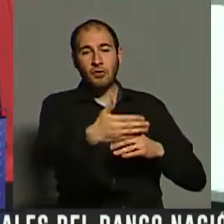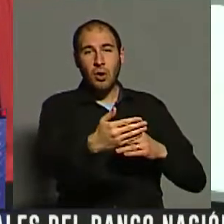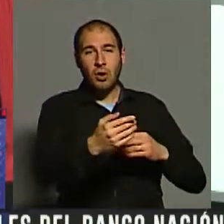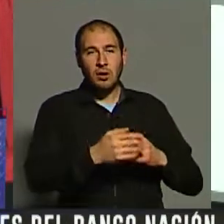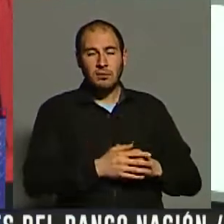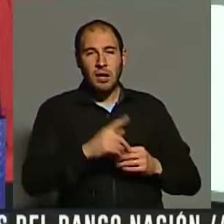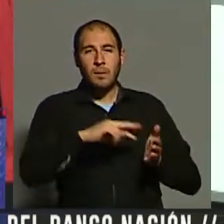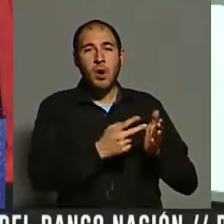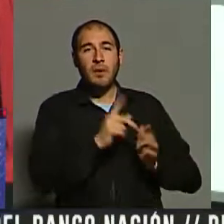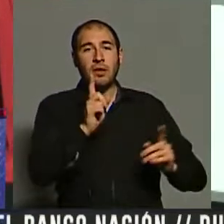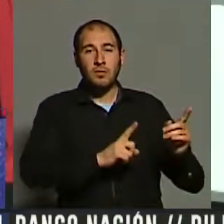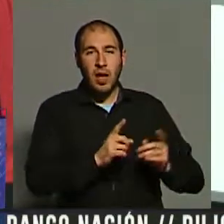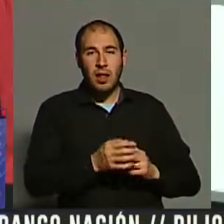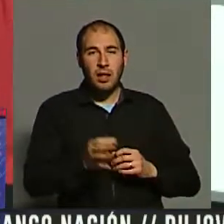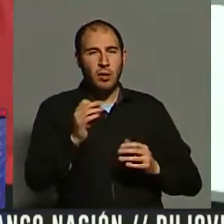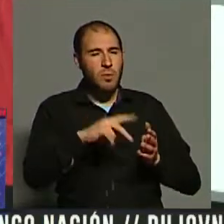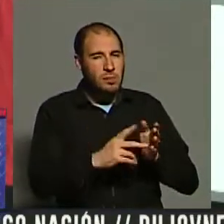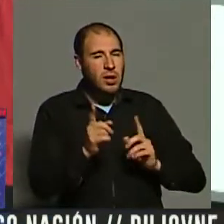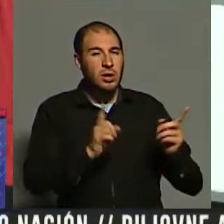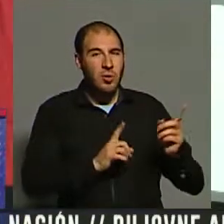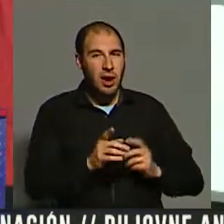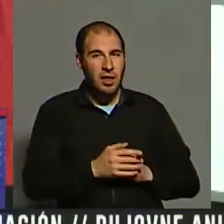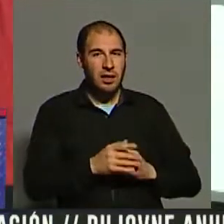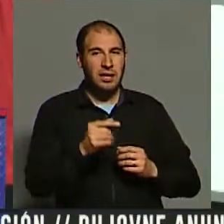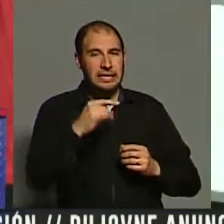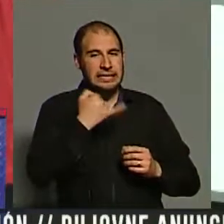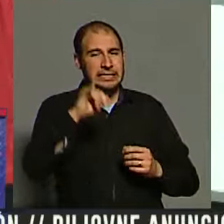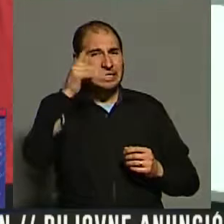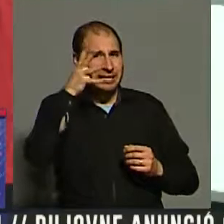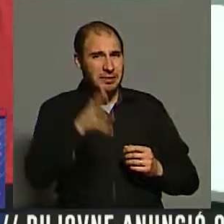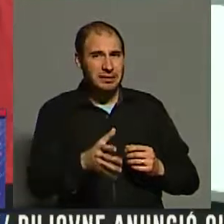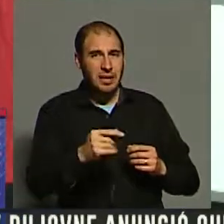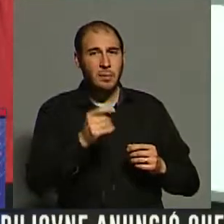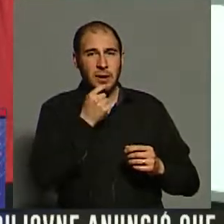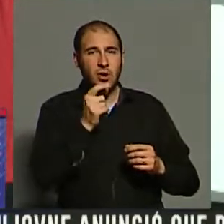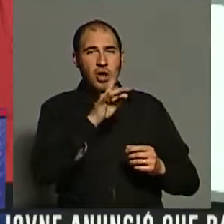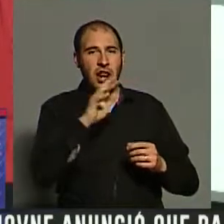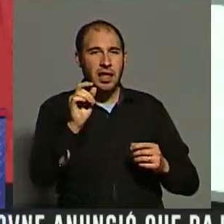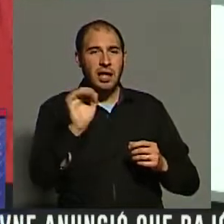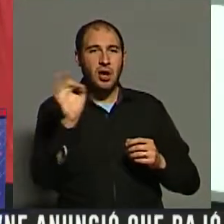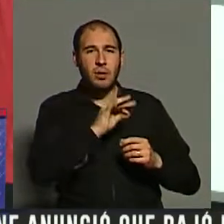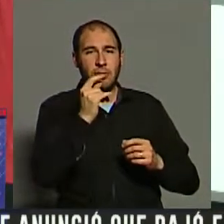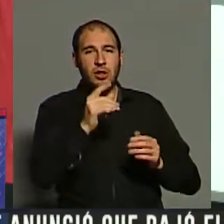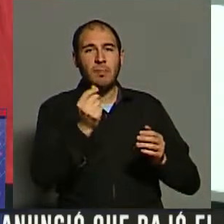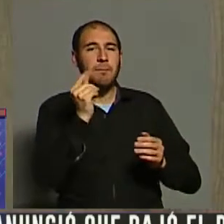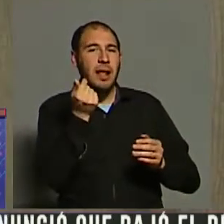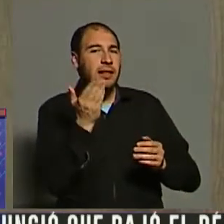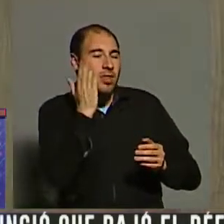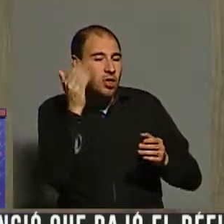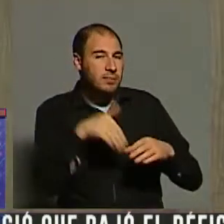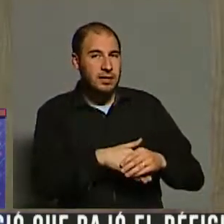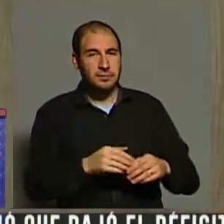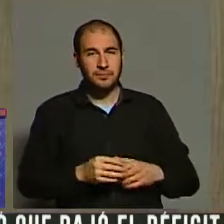concepto que consecuencias o qué problemas pueden llegar a tener estos intereses tan altos en el caso de las del inco por ejemplo el caso de los plazos fijos